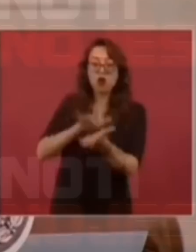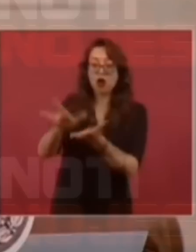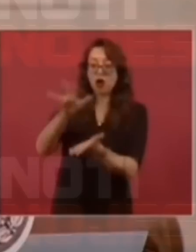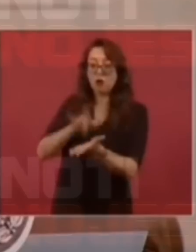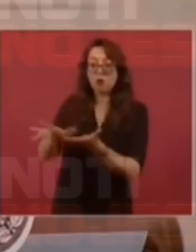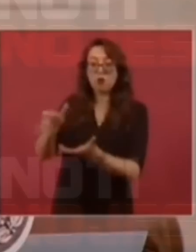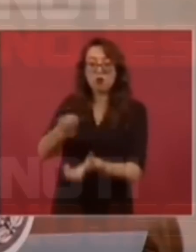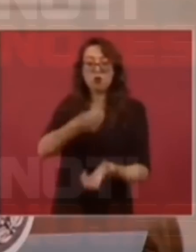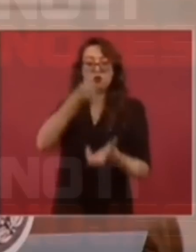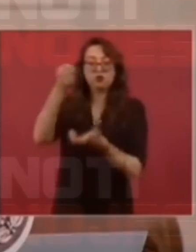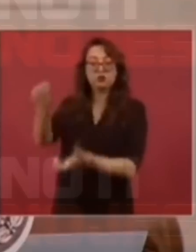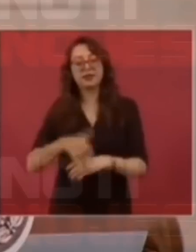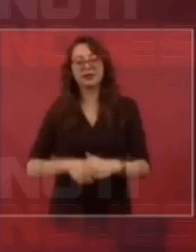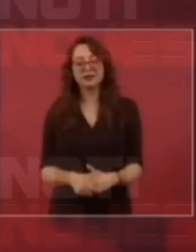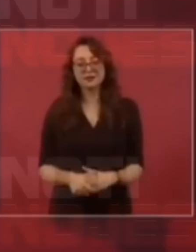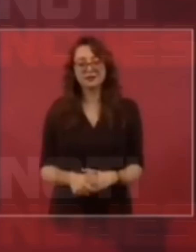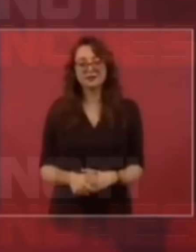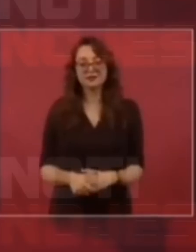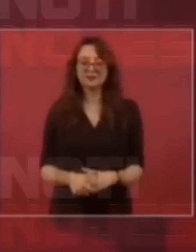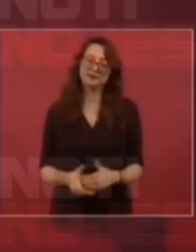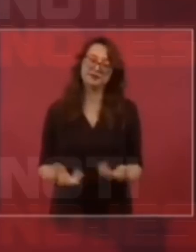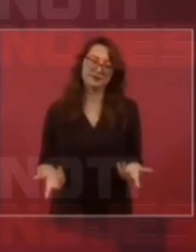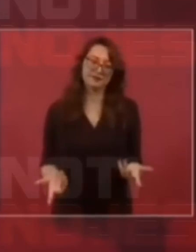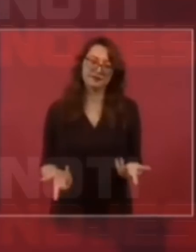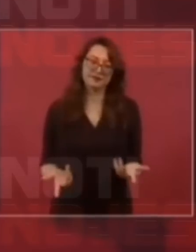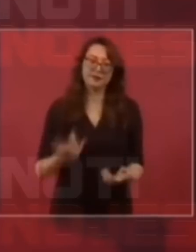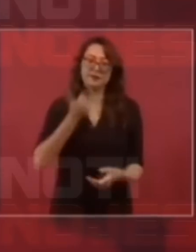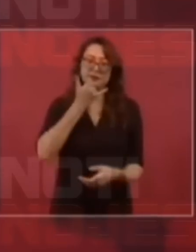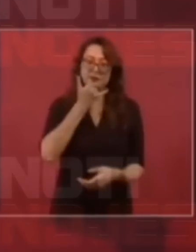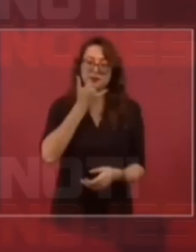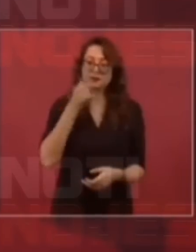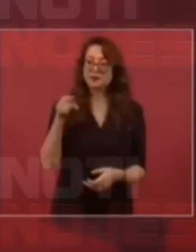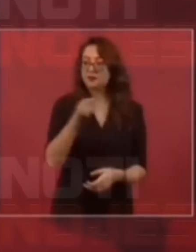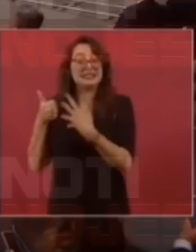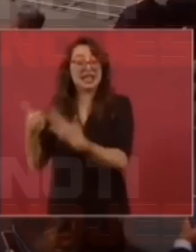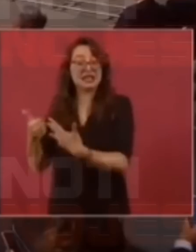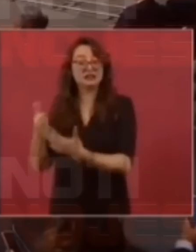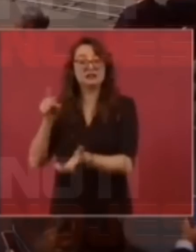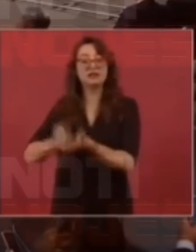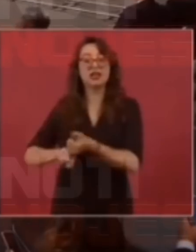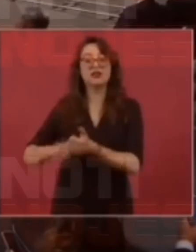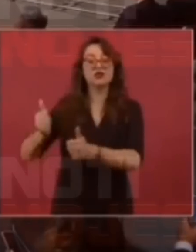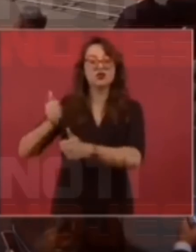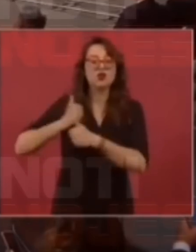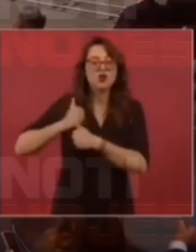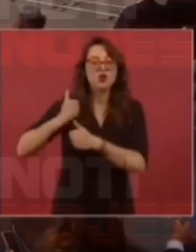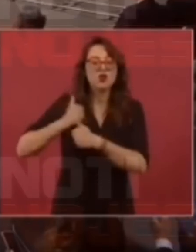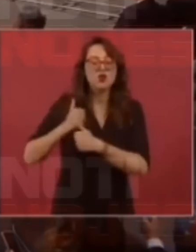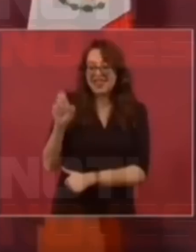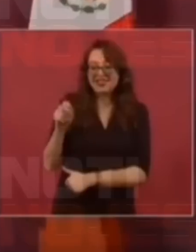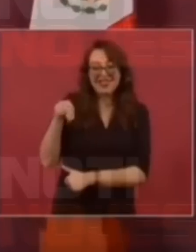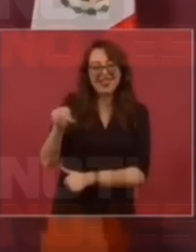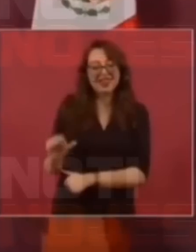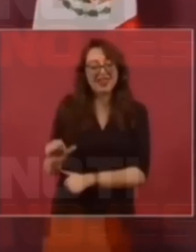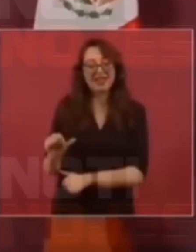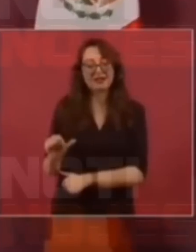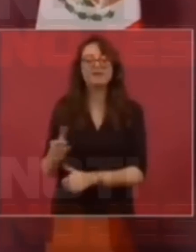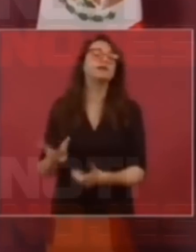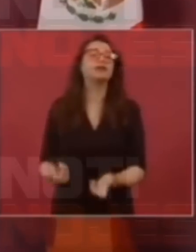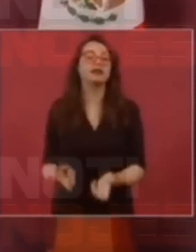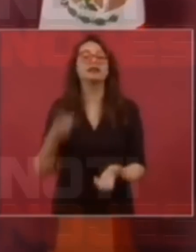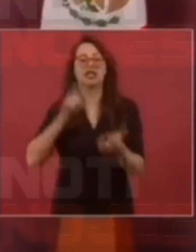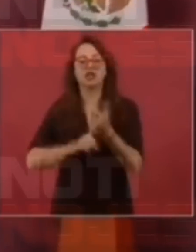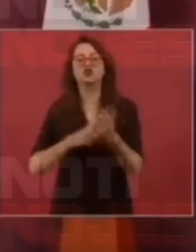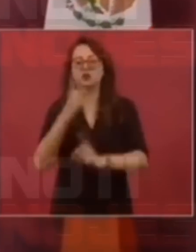10 competidoras, 6 pertenecen a la Secretaría de la Defensa. O sea que también estamos militarizando